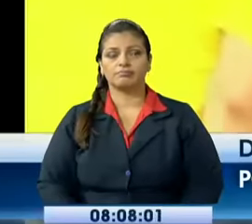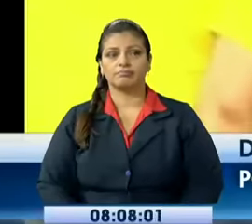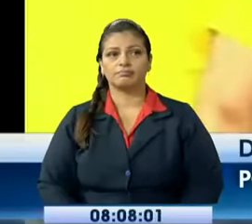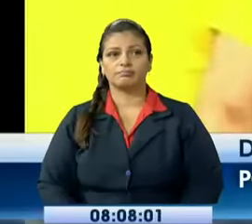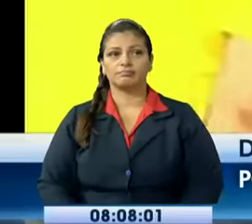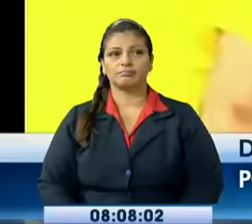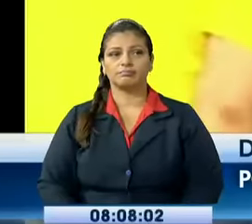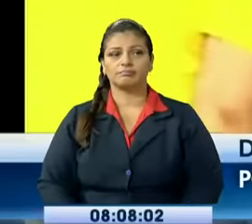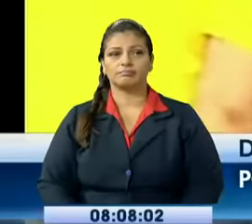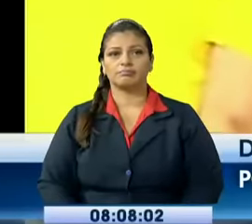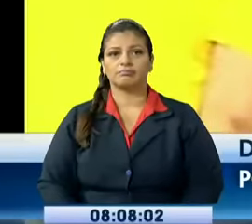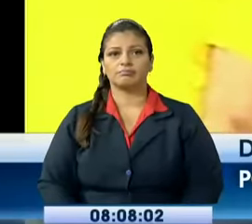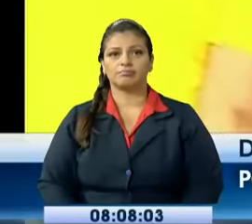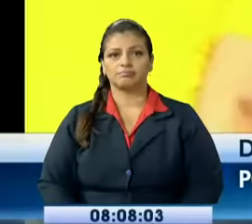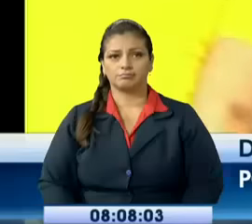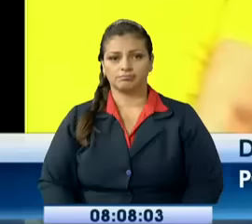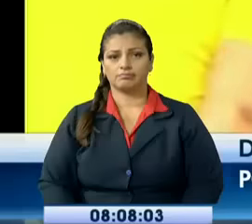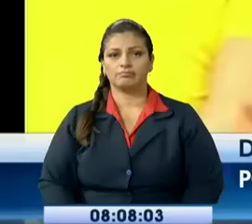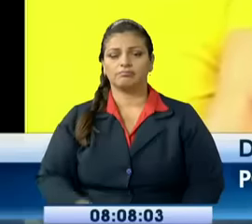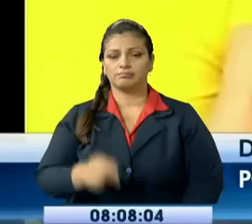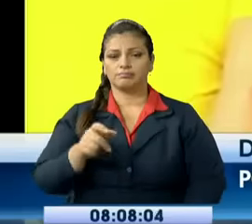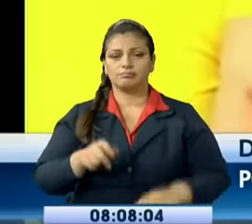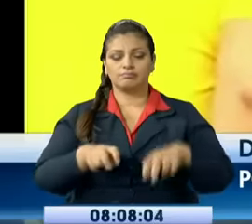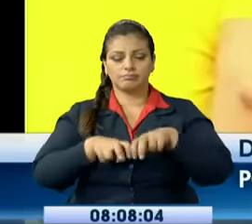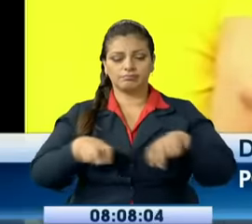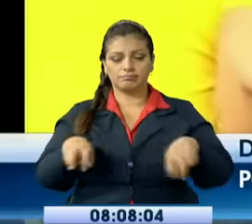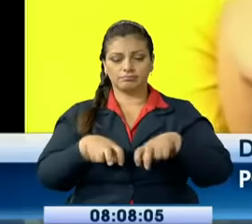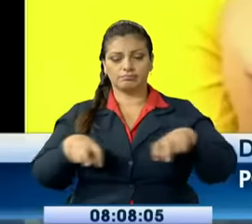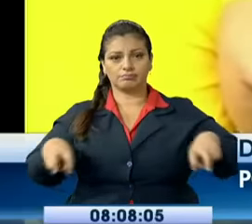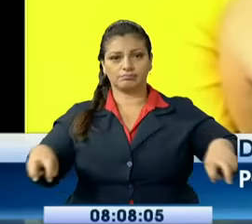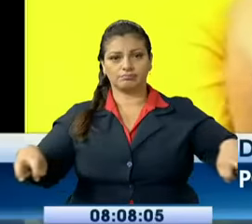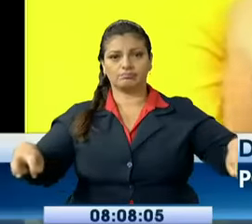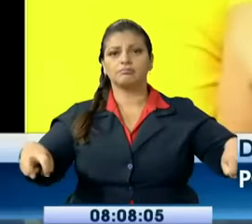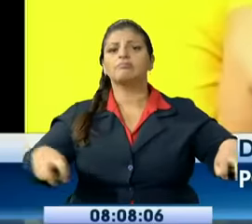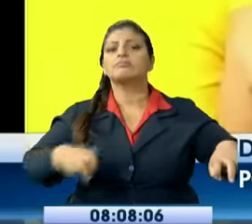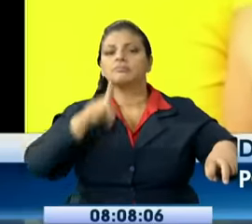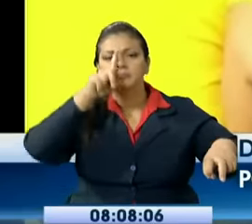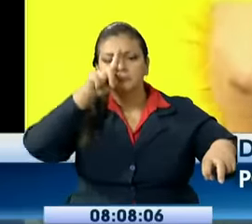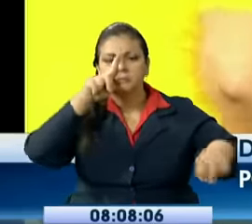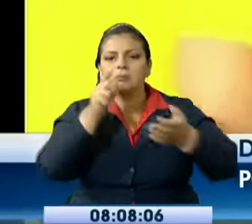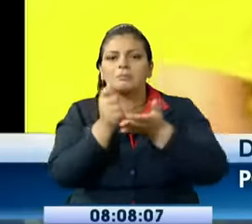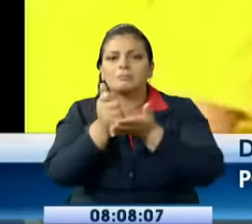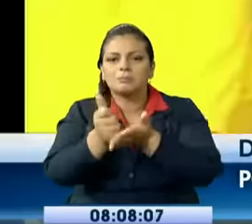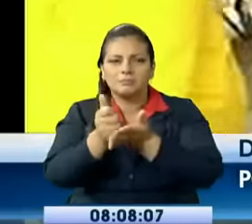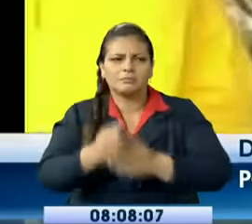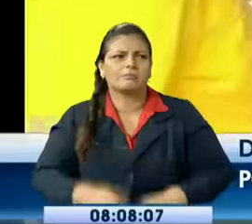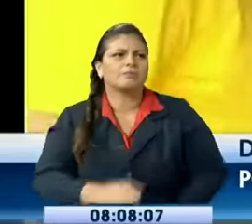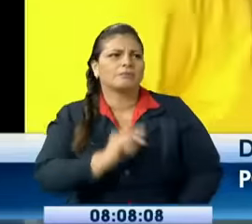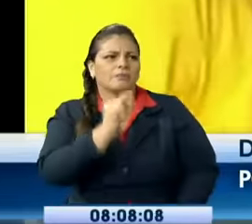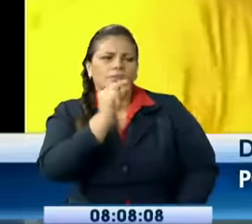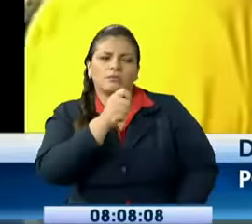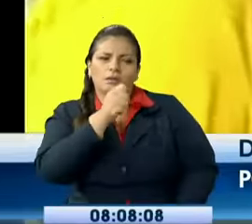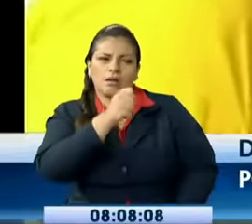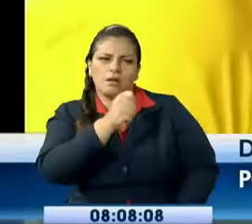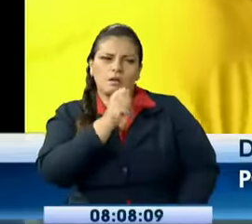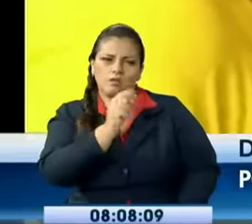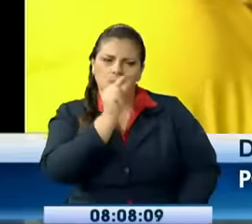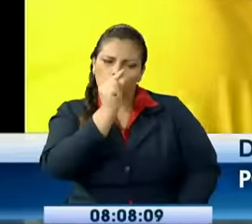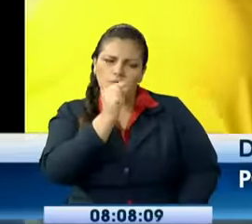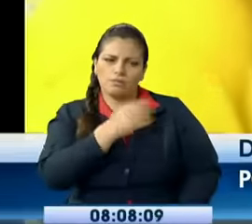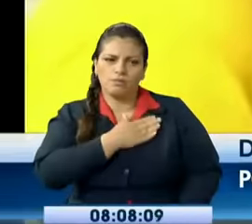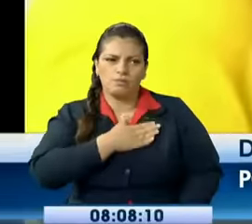respectivo formulario para la adquisición del permiso correspondiente. Mi estimado amigo, le quitamos unos segundos también con la expectativa de poder